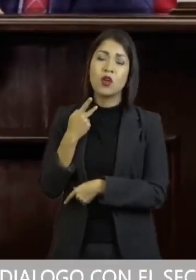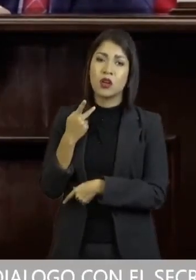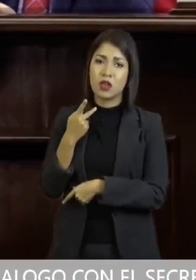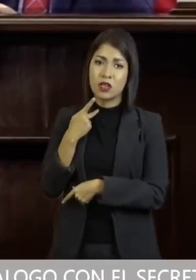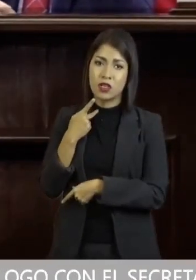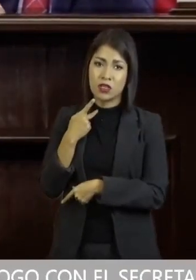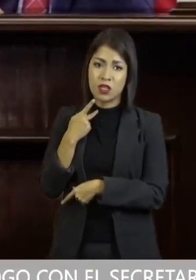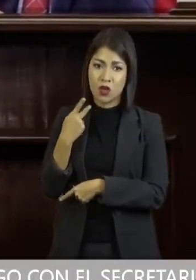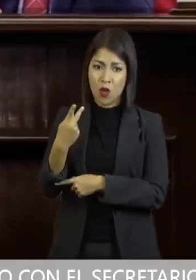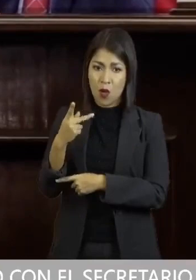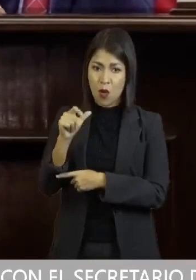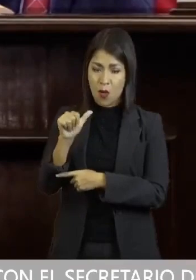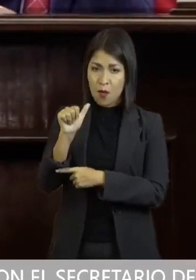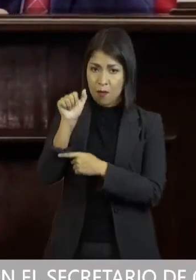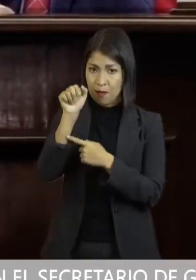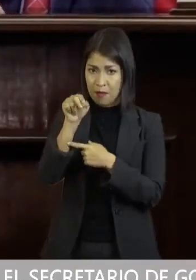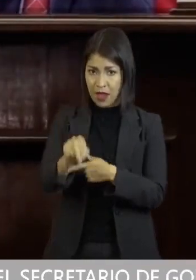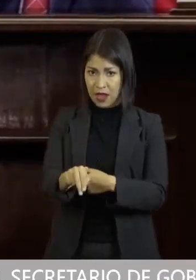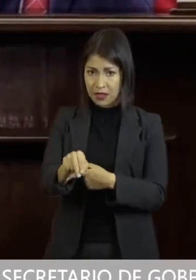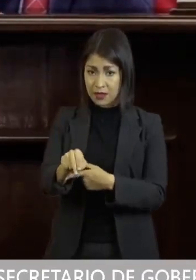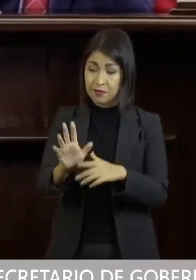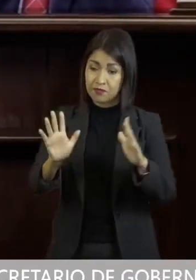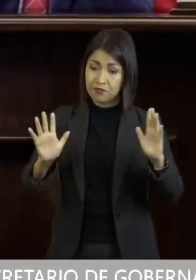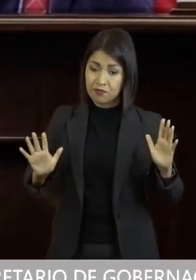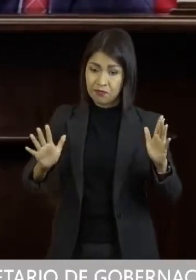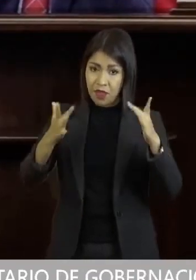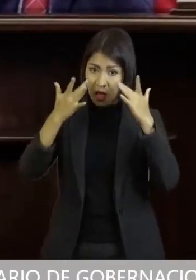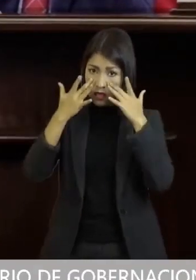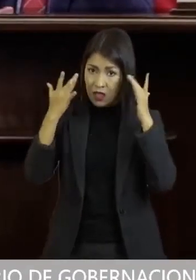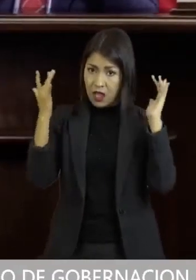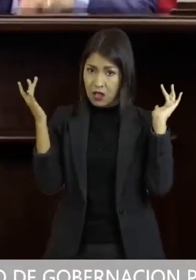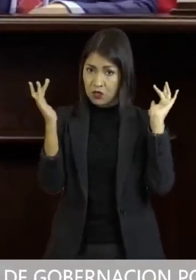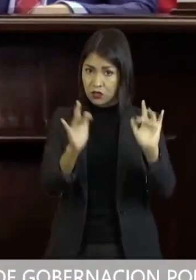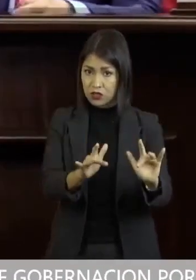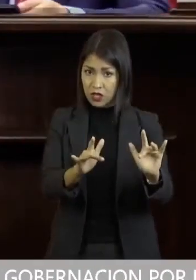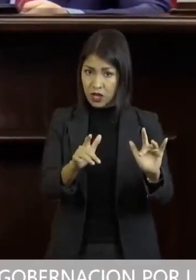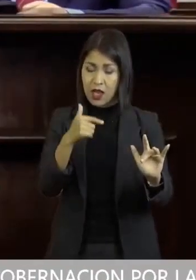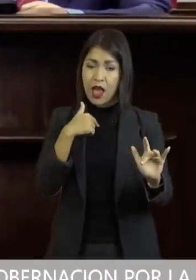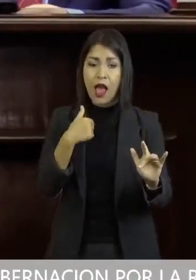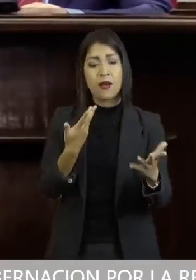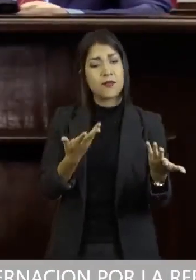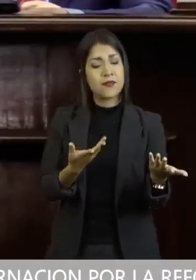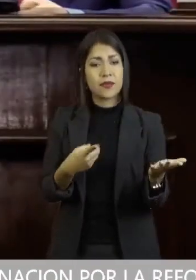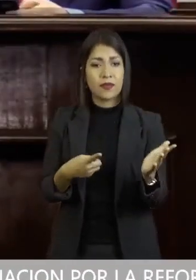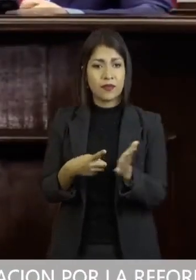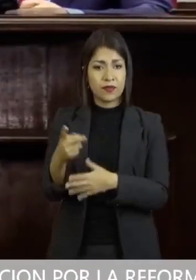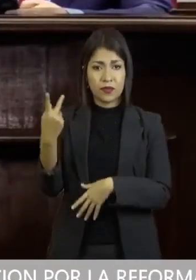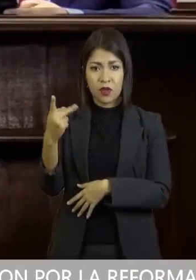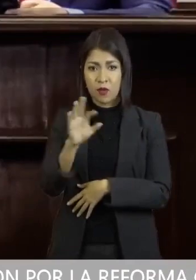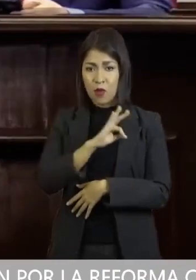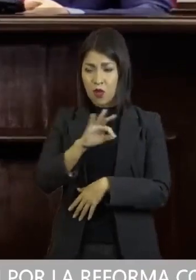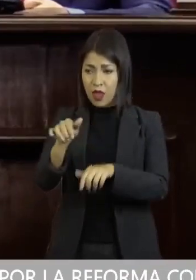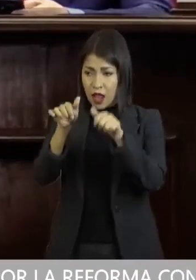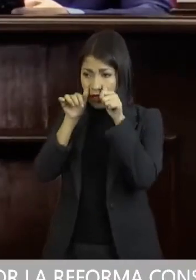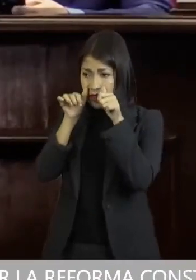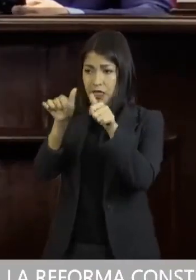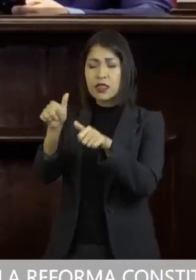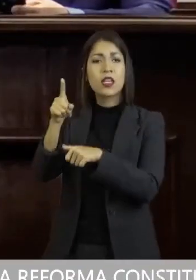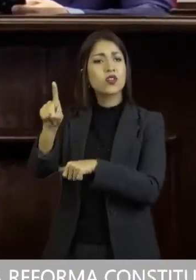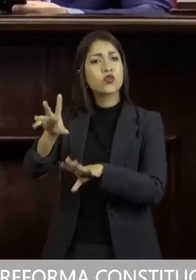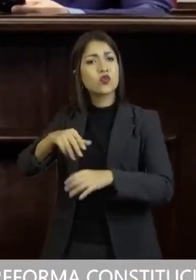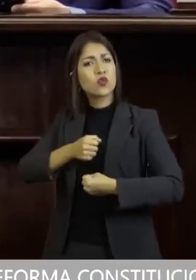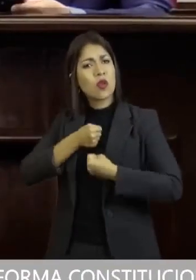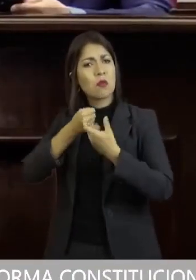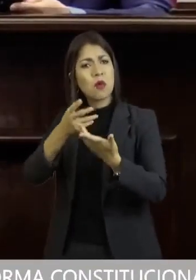Partido Acción Nacional pues hayan renunciado a su derecho de ser escuchados. Creo que hay uno